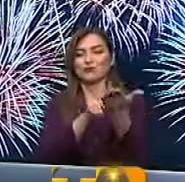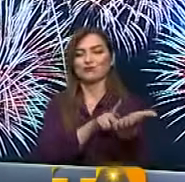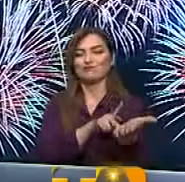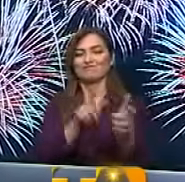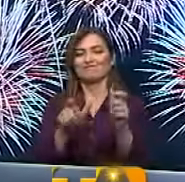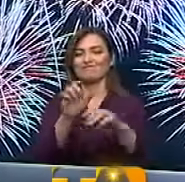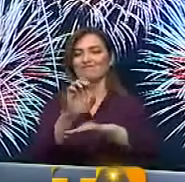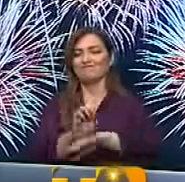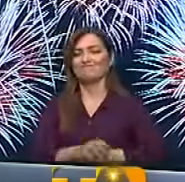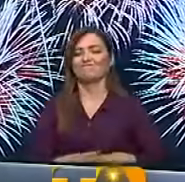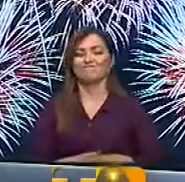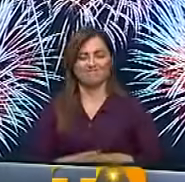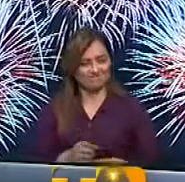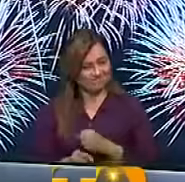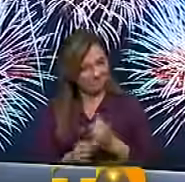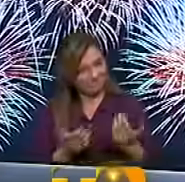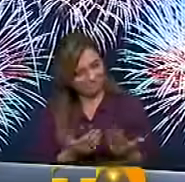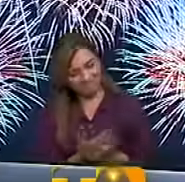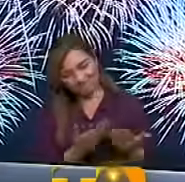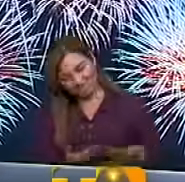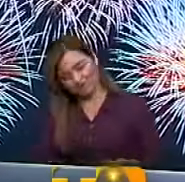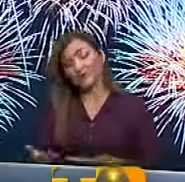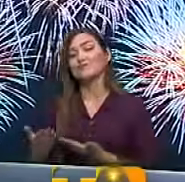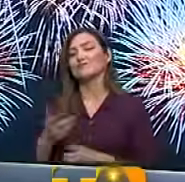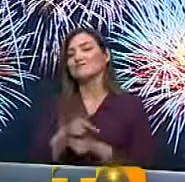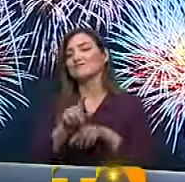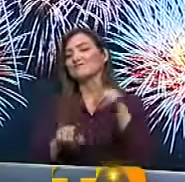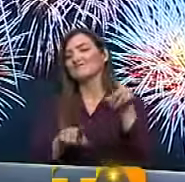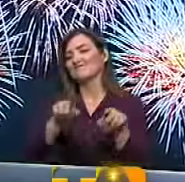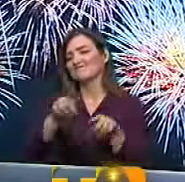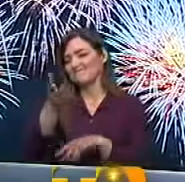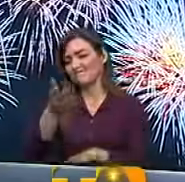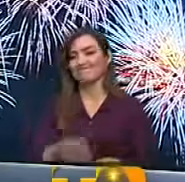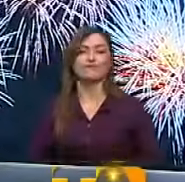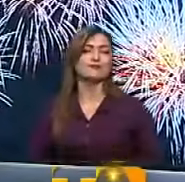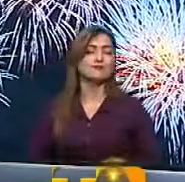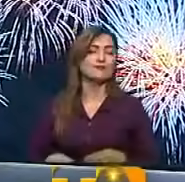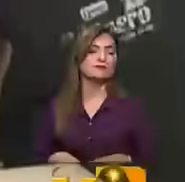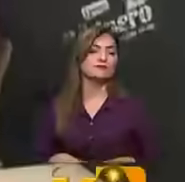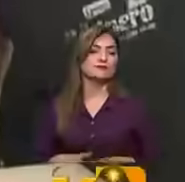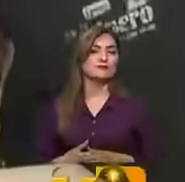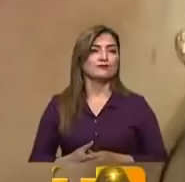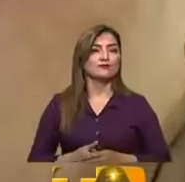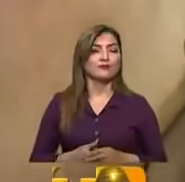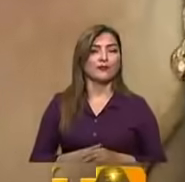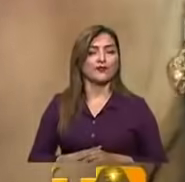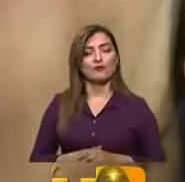tienen varias personas para recibir al Año Nuevo. En la siguiente nota les presentamos algunas alternativas.